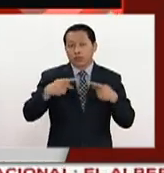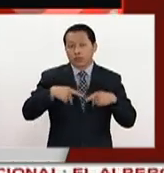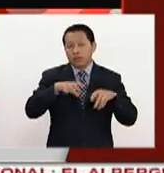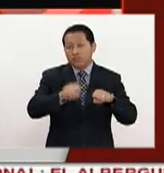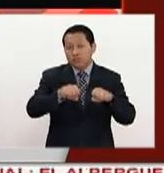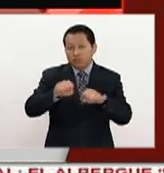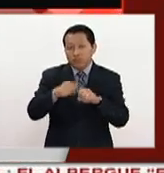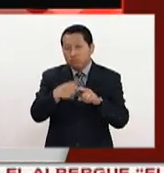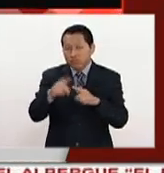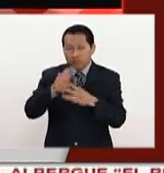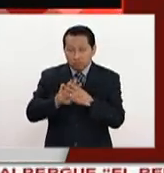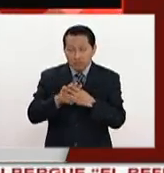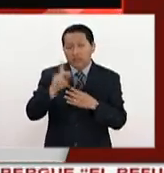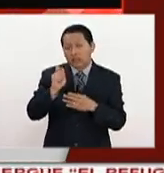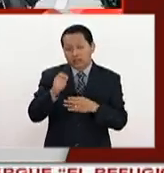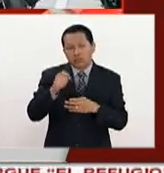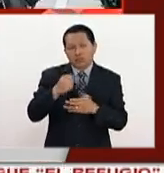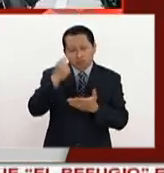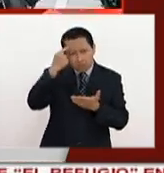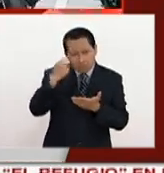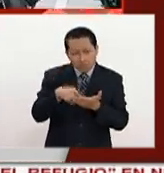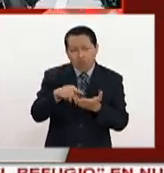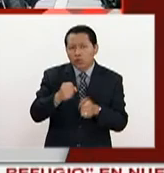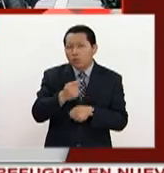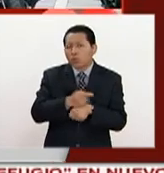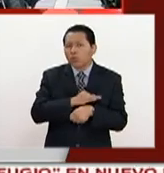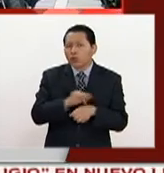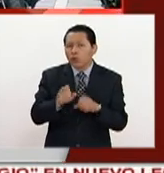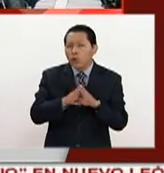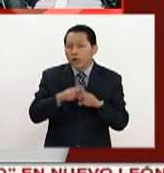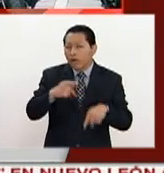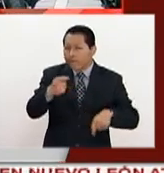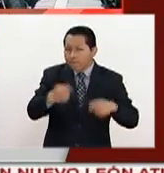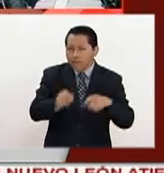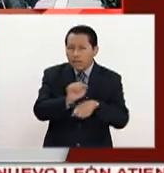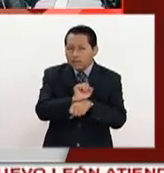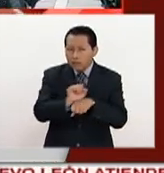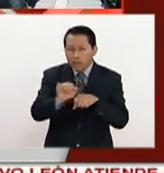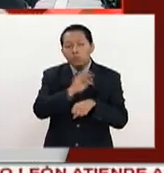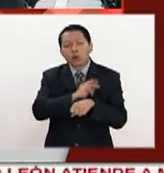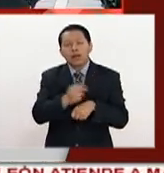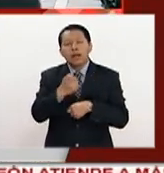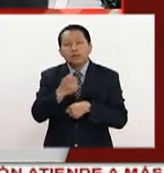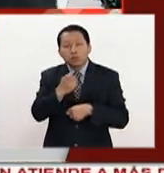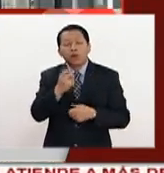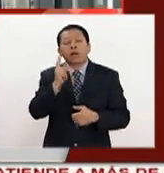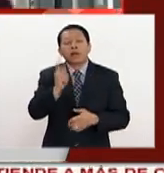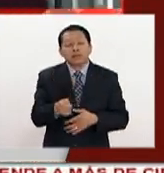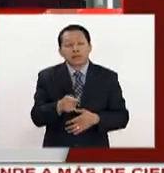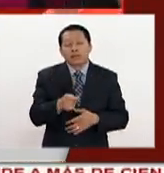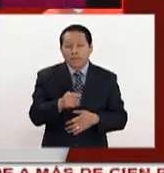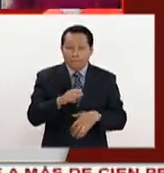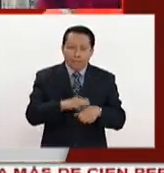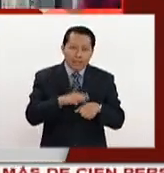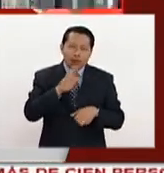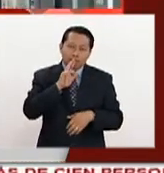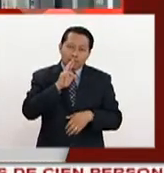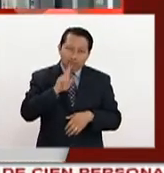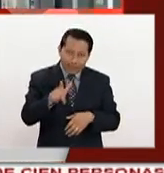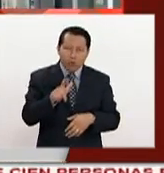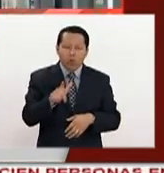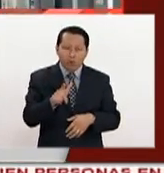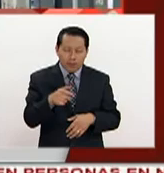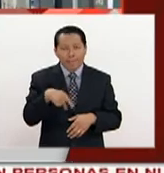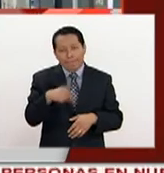me parece que la posibilidad de que se flexibilice sería la más idónea, digámoslo así,